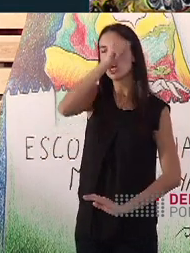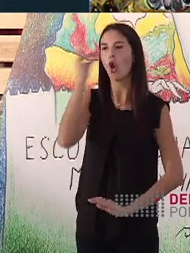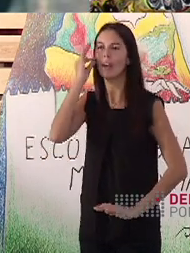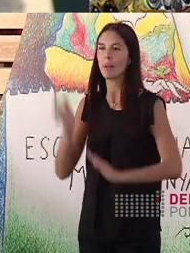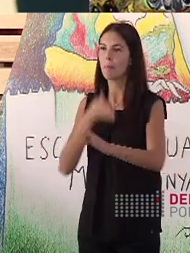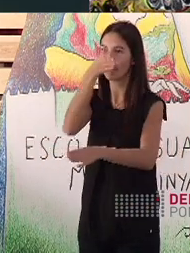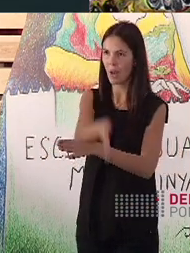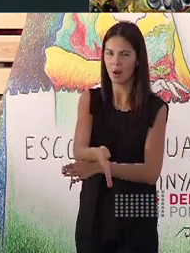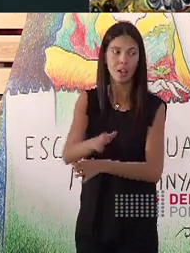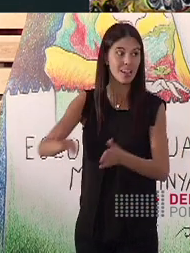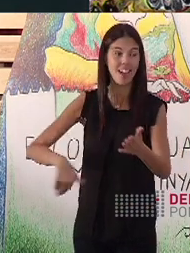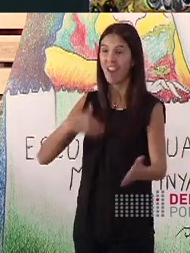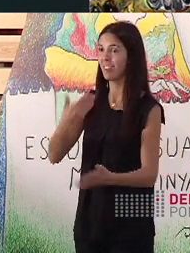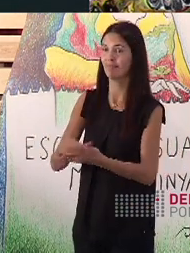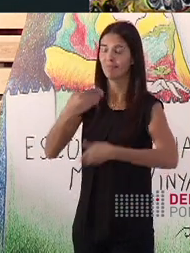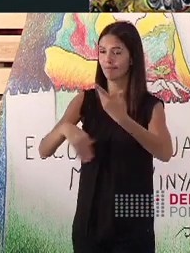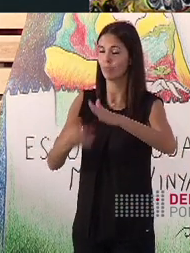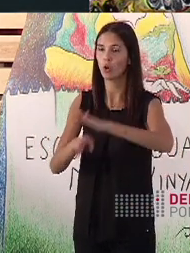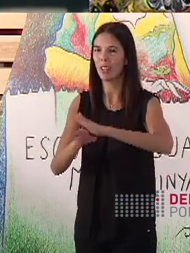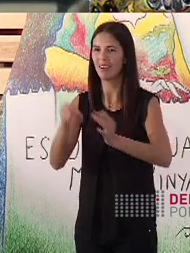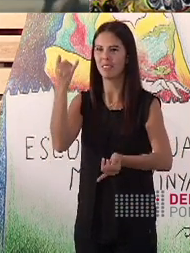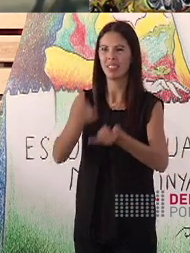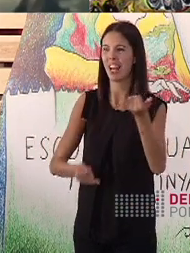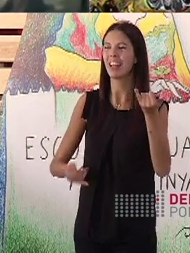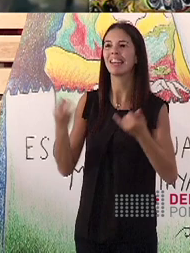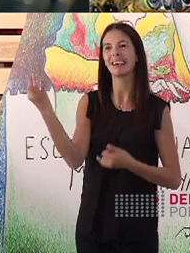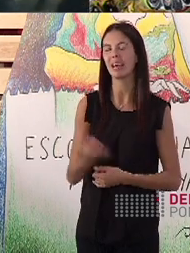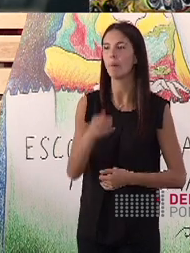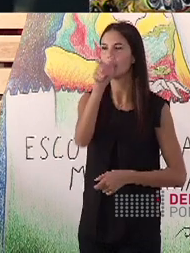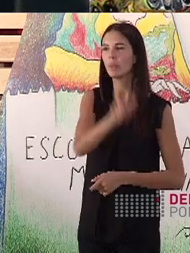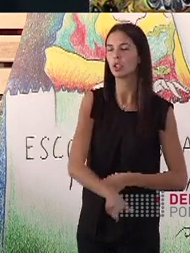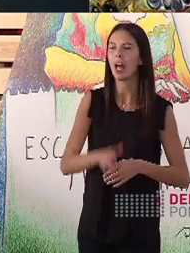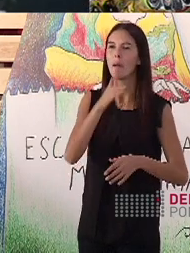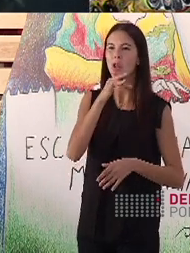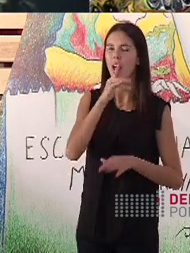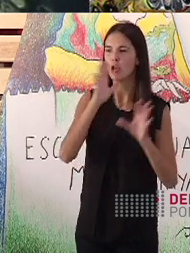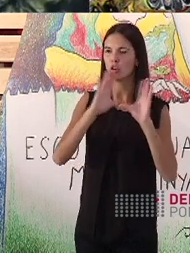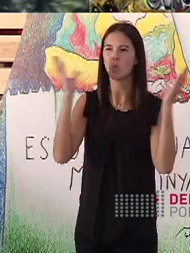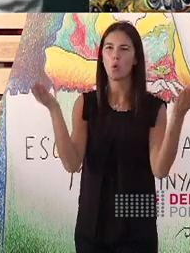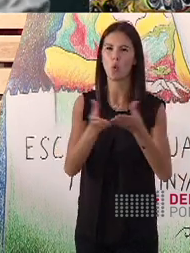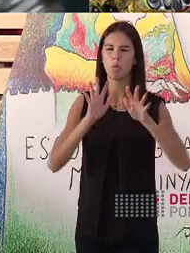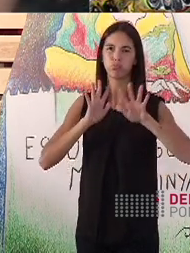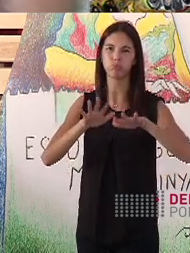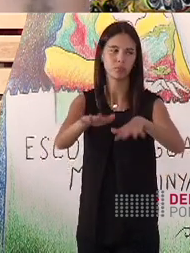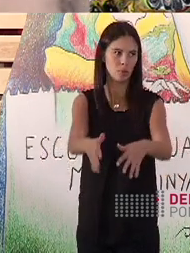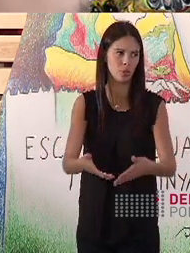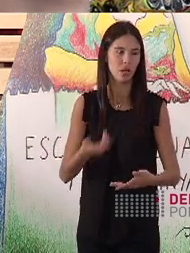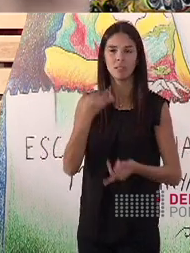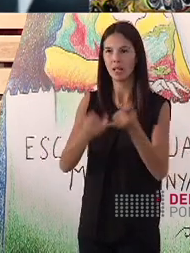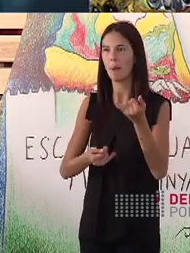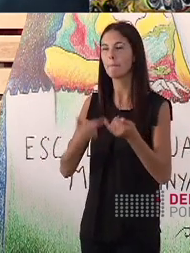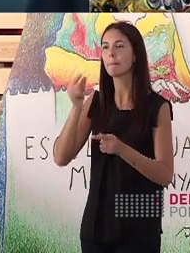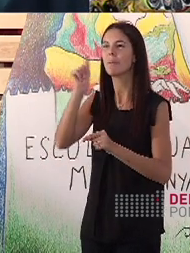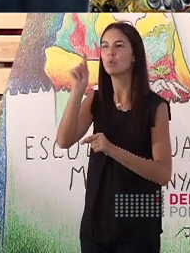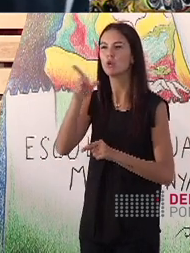así, seguiremos fabricando violadores en manada. Seguiremos acumulando minutos de silencio. Y